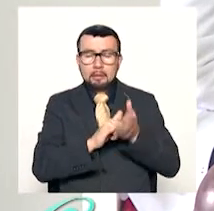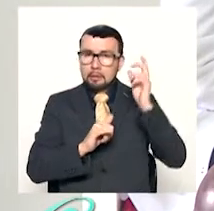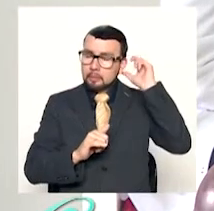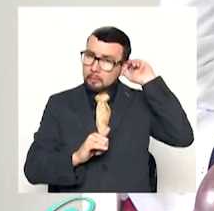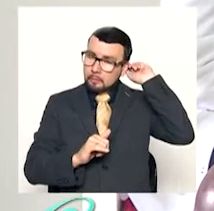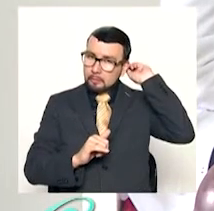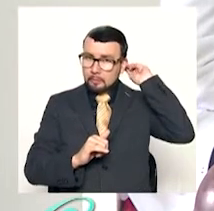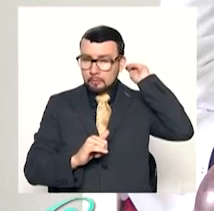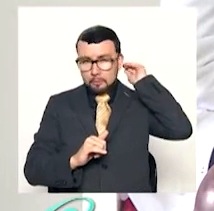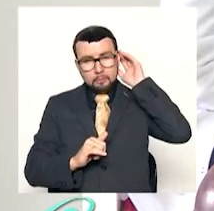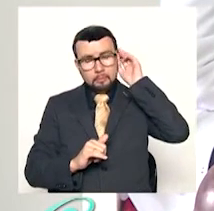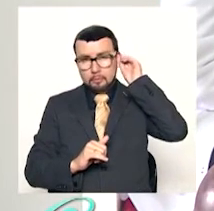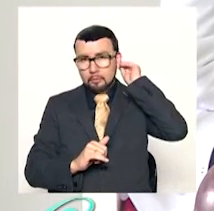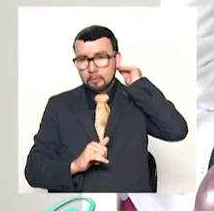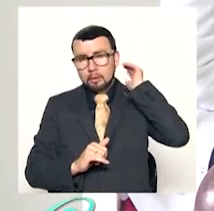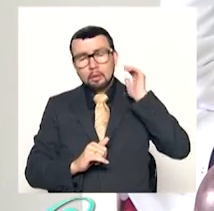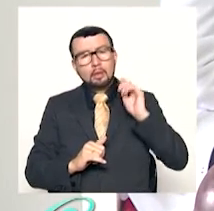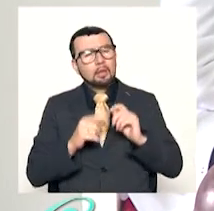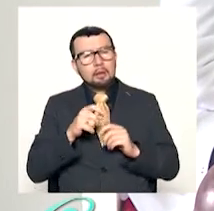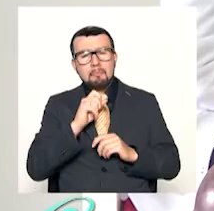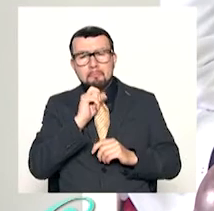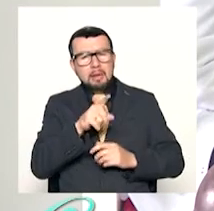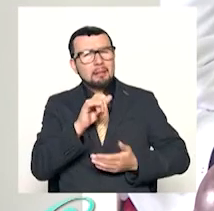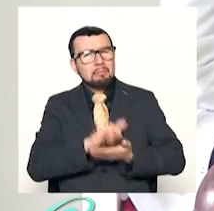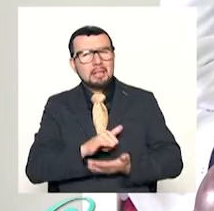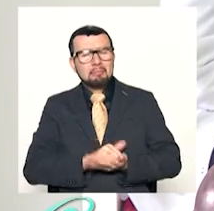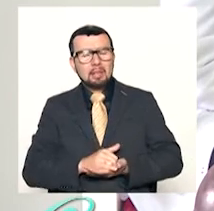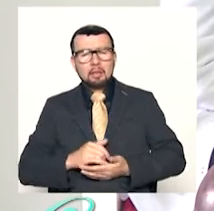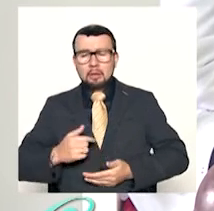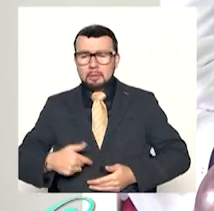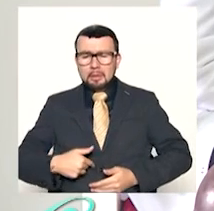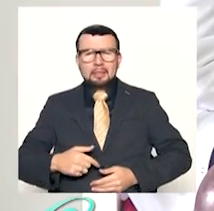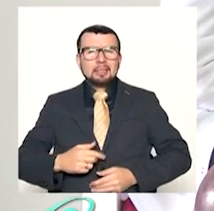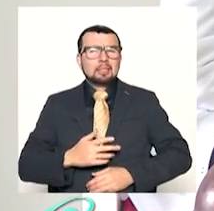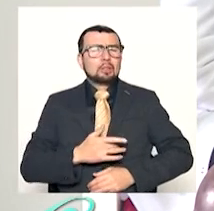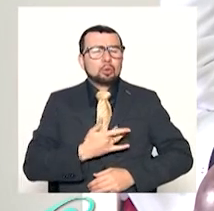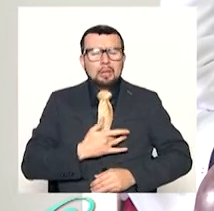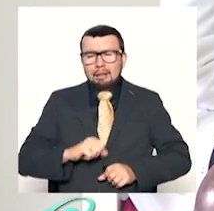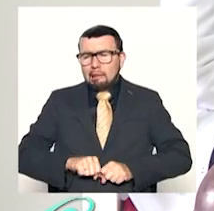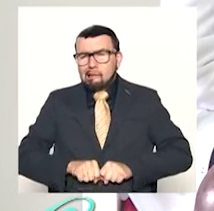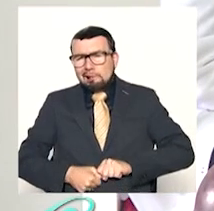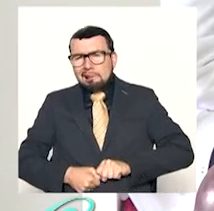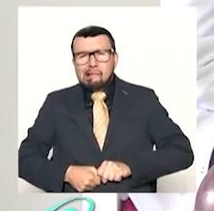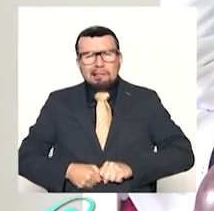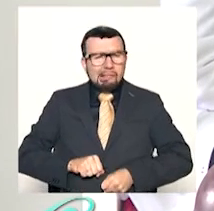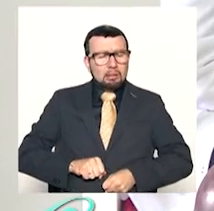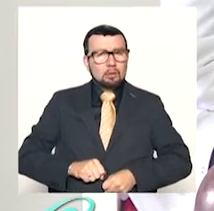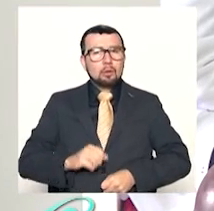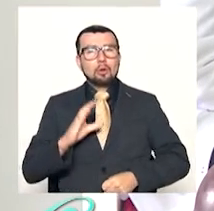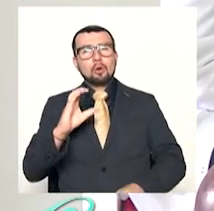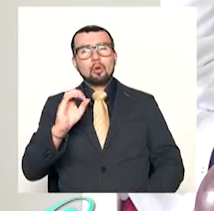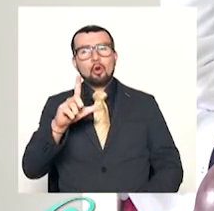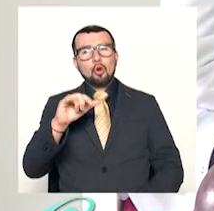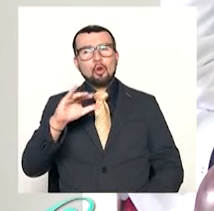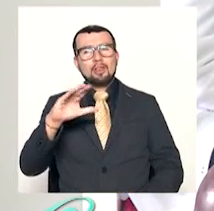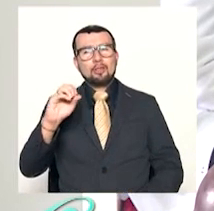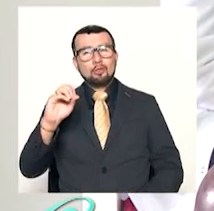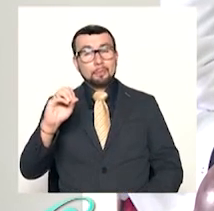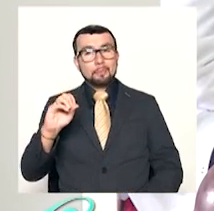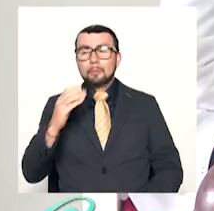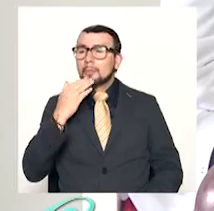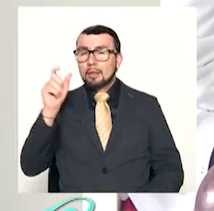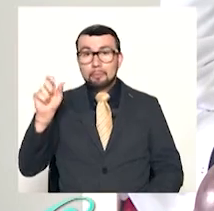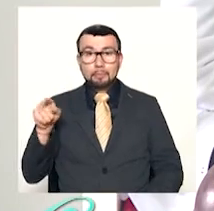ni siquiera en consulta. El famoso cólico. La gente dice, sufro de cólicos. Me preguntaban hoy Juan Manuel Morales en un programa de